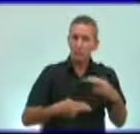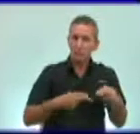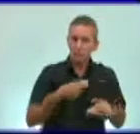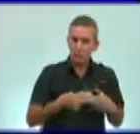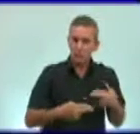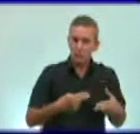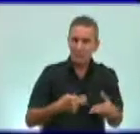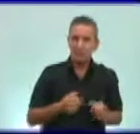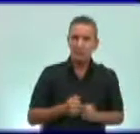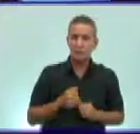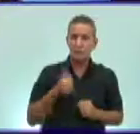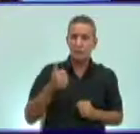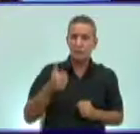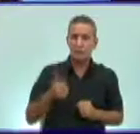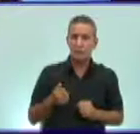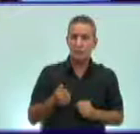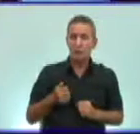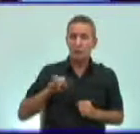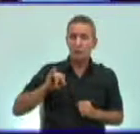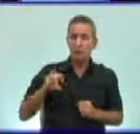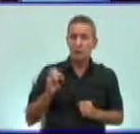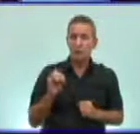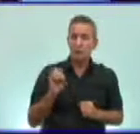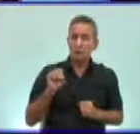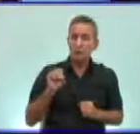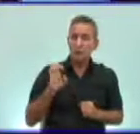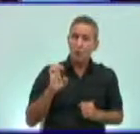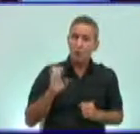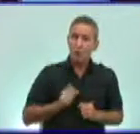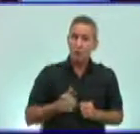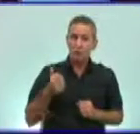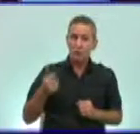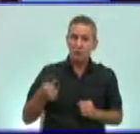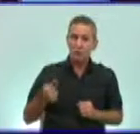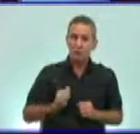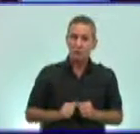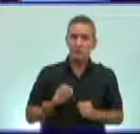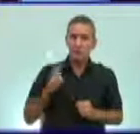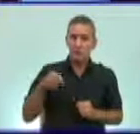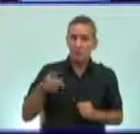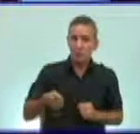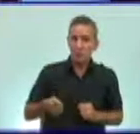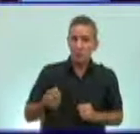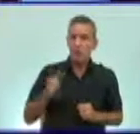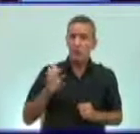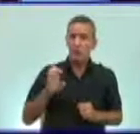lo menos iniciar la glorificación del propio Simón Bolívar.